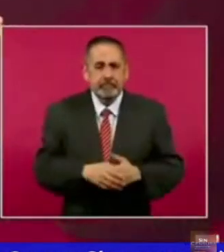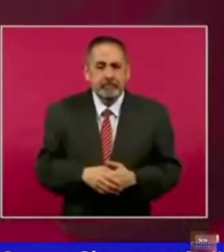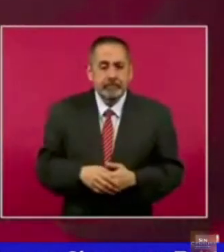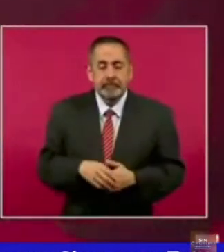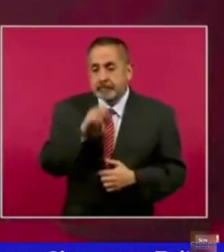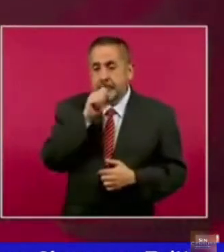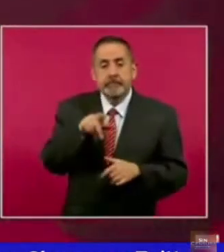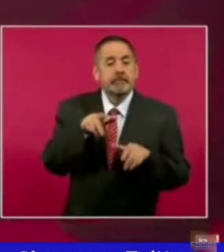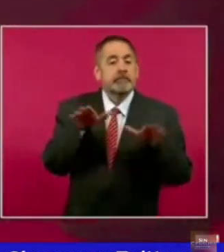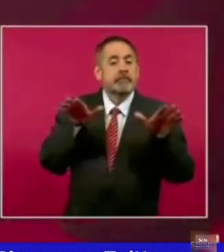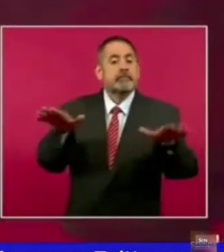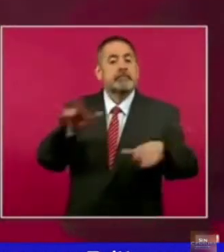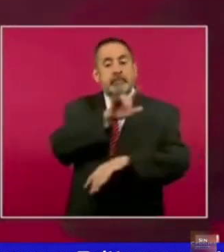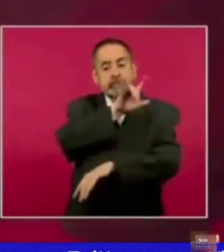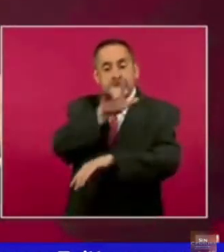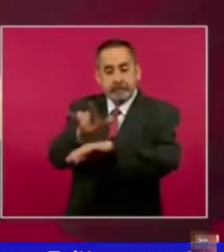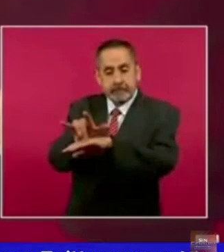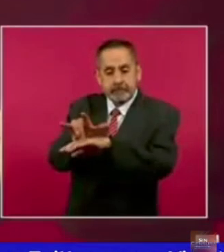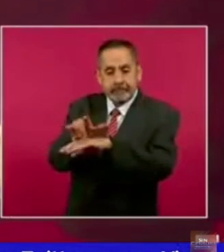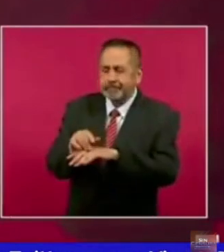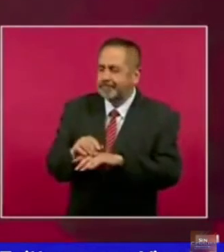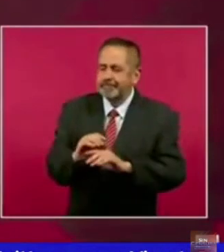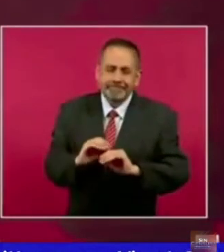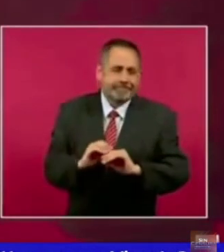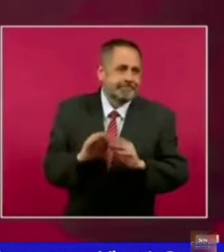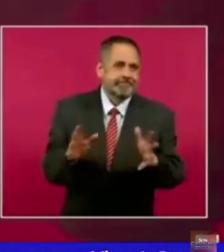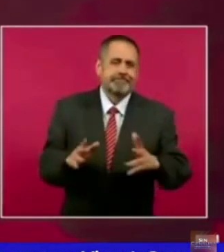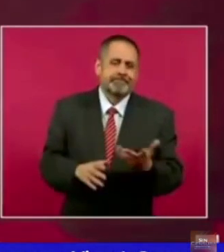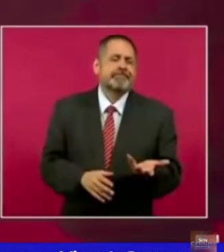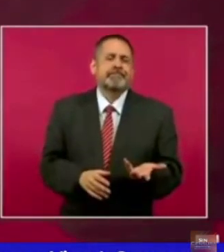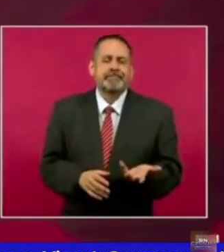aeropuertos es clarísimo.